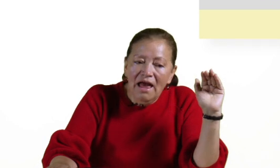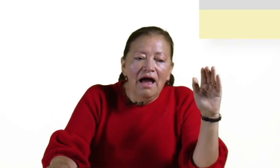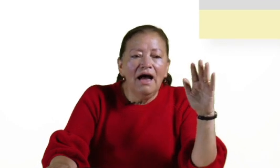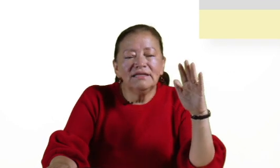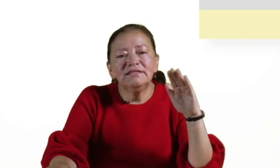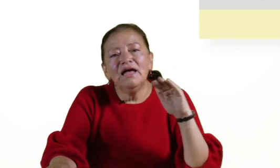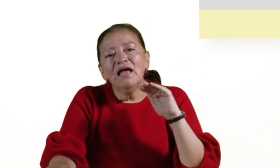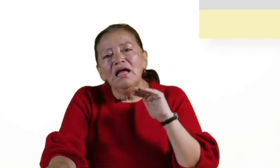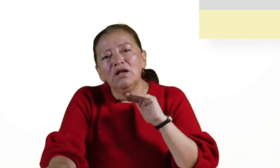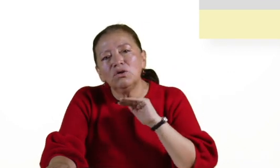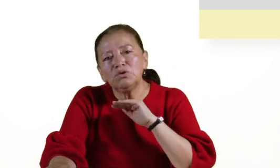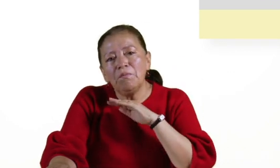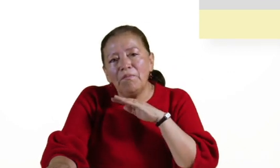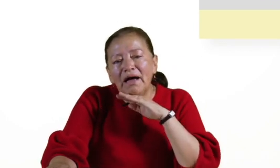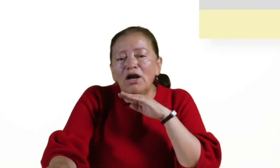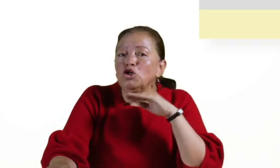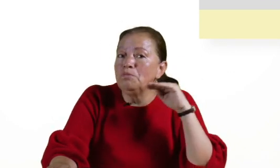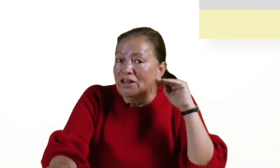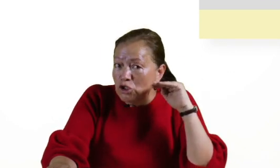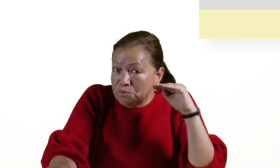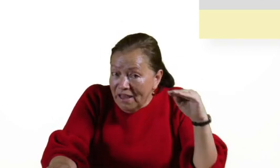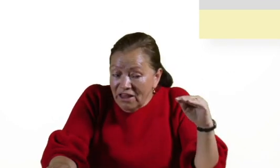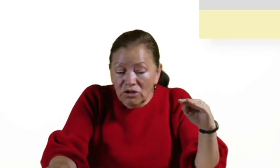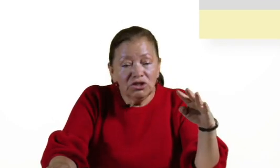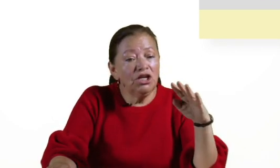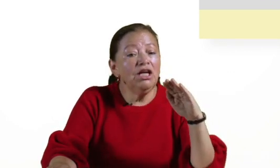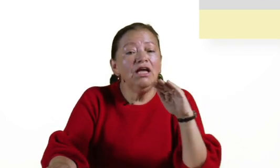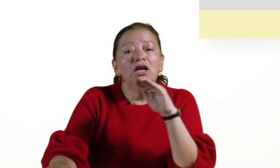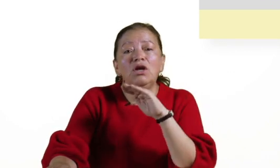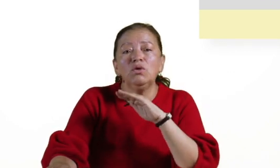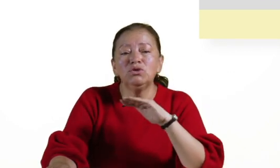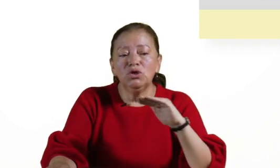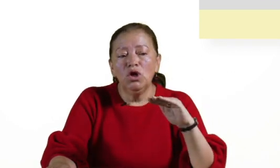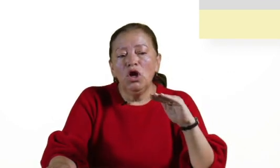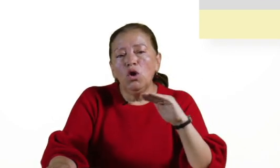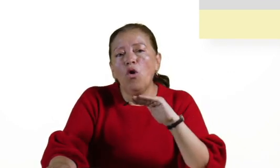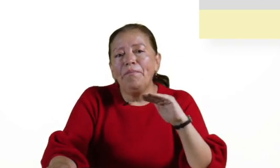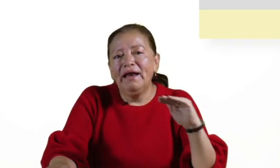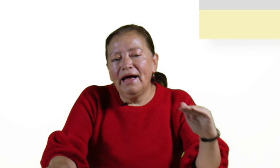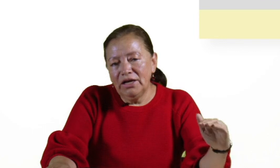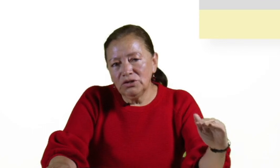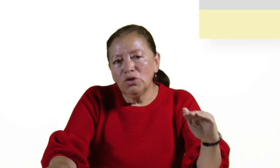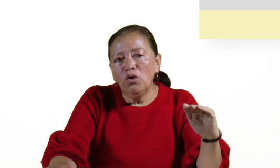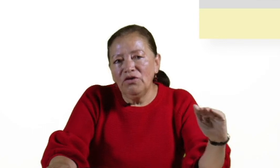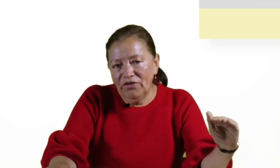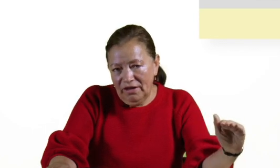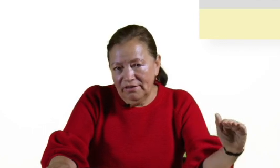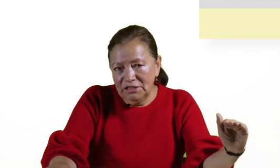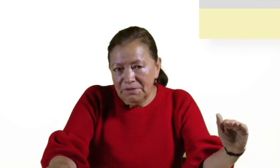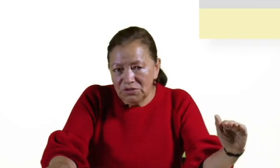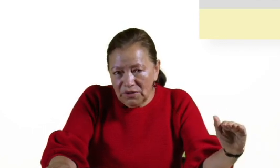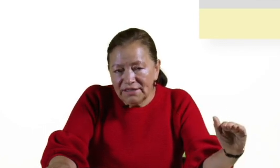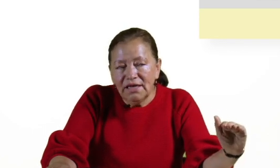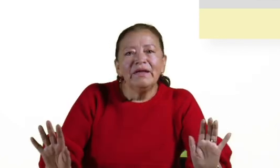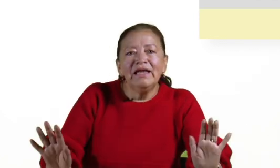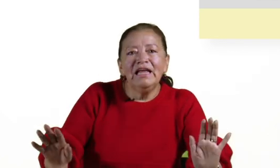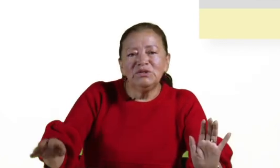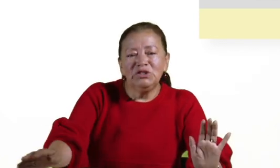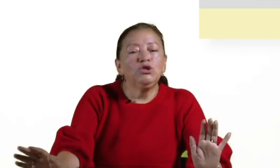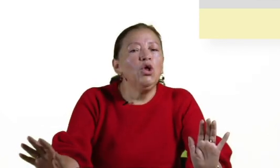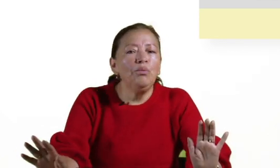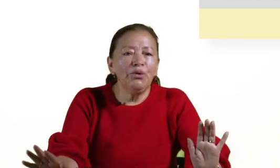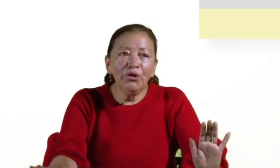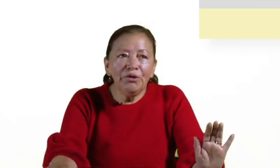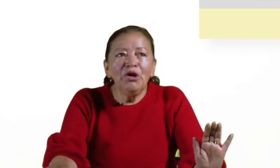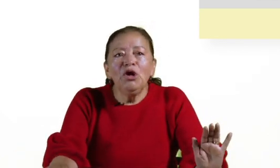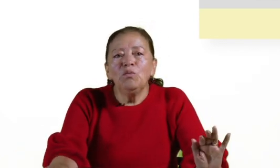empresa hasta los mandos medios y los operarios o diferentes personas. Y eso